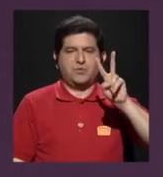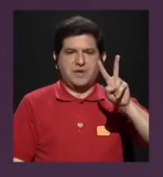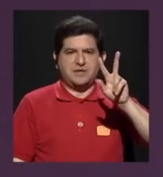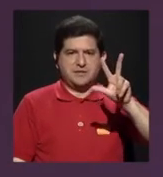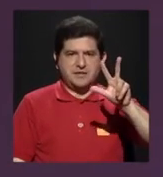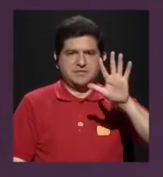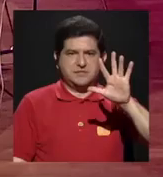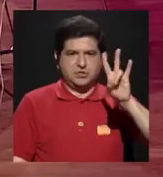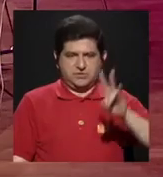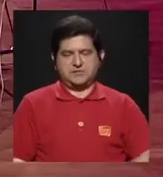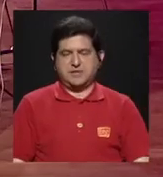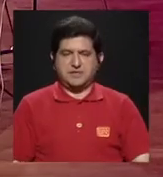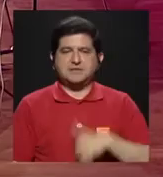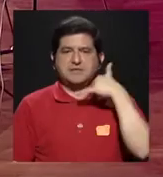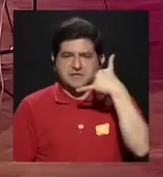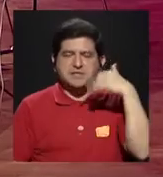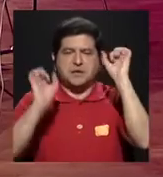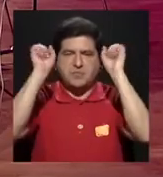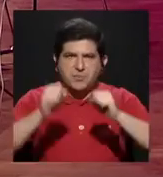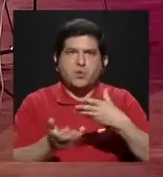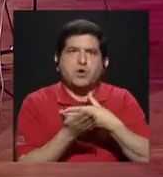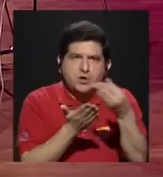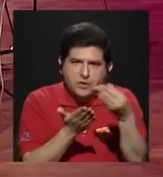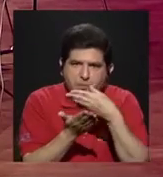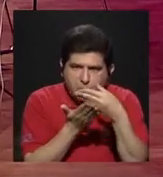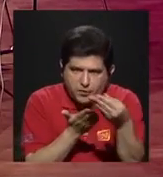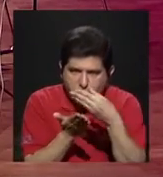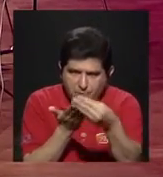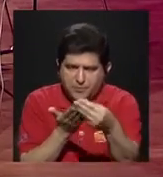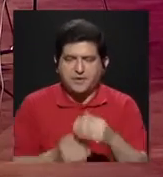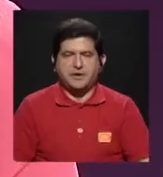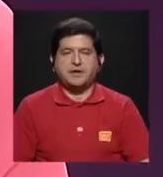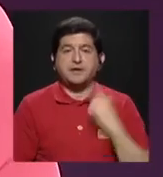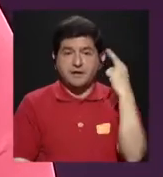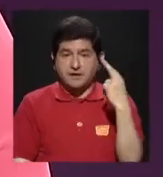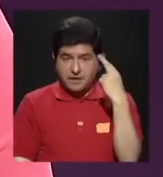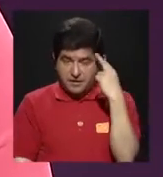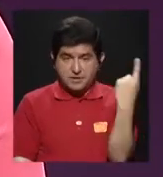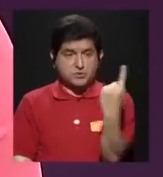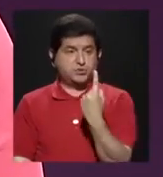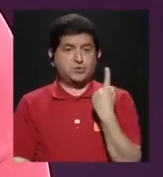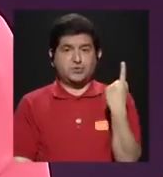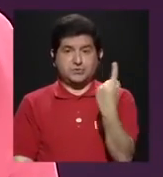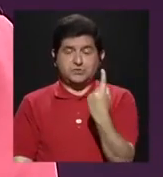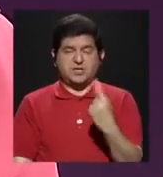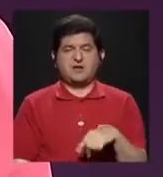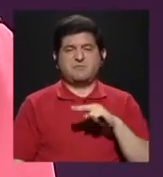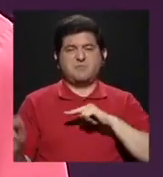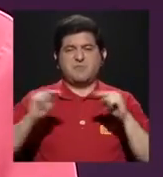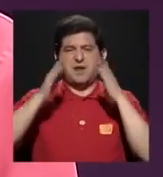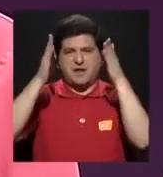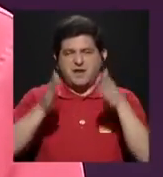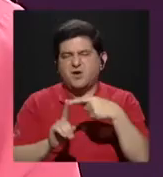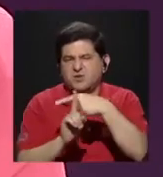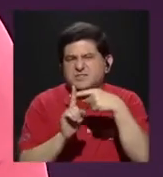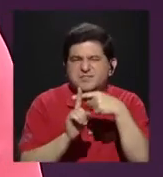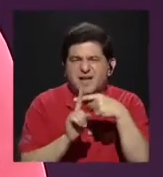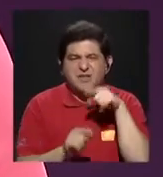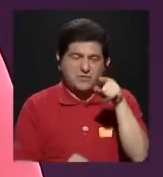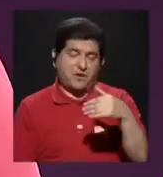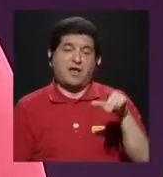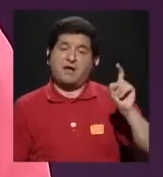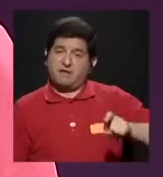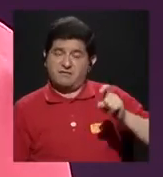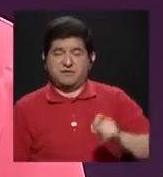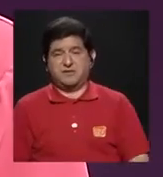62-61-2357, no se les olvide, pueden llamarles para comprarles, porque siempre, bueno, si hay un intermediario, pues obviamente el